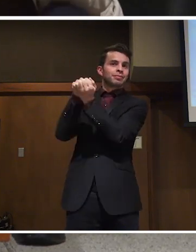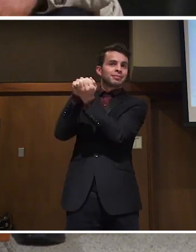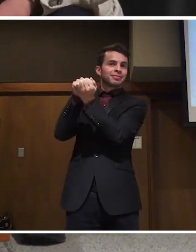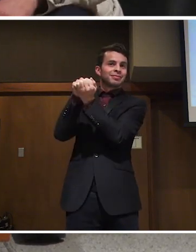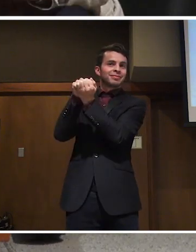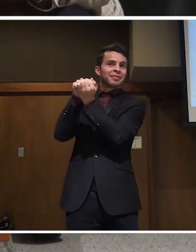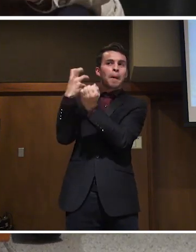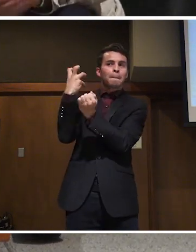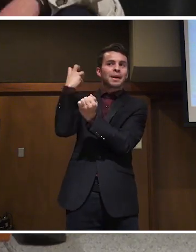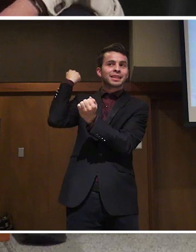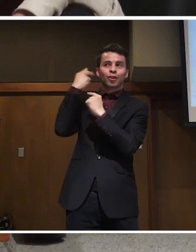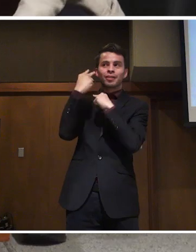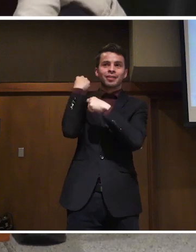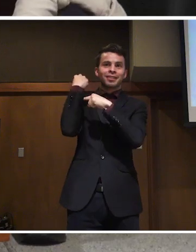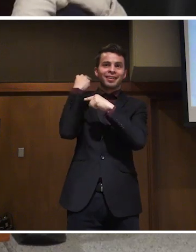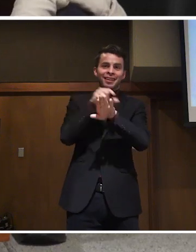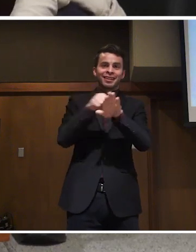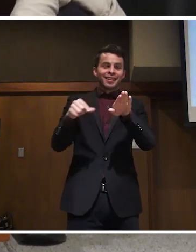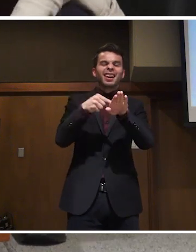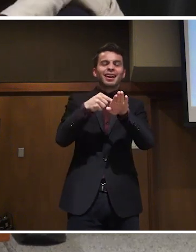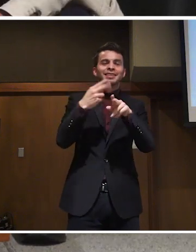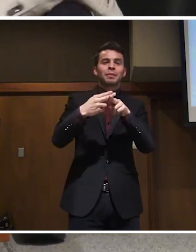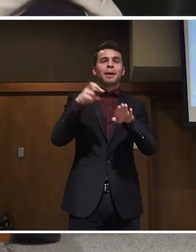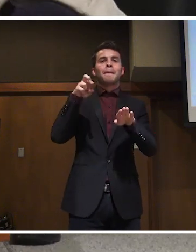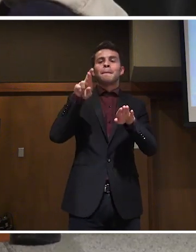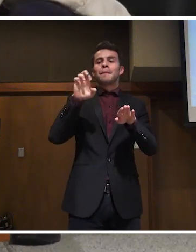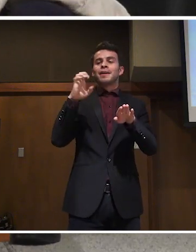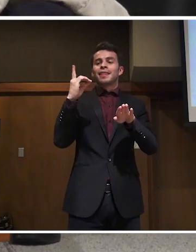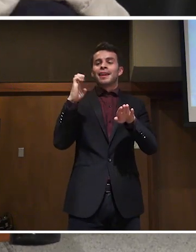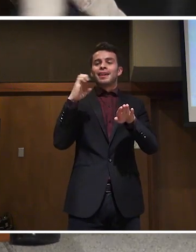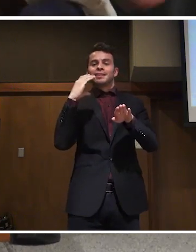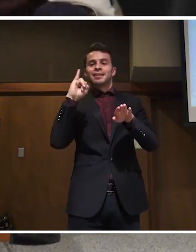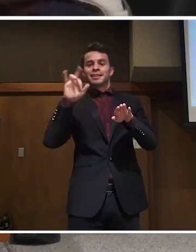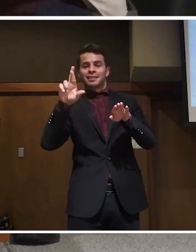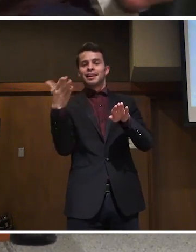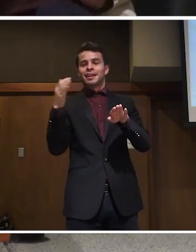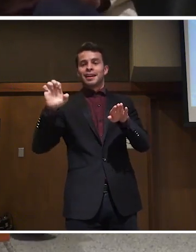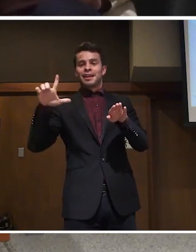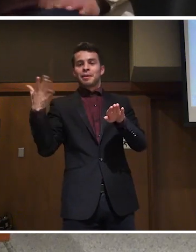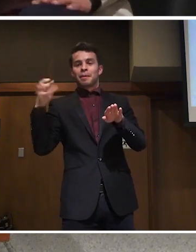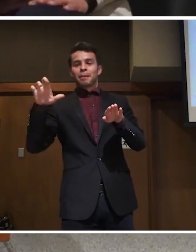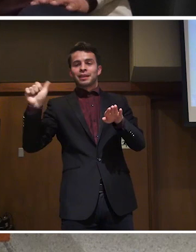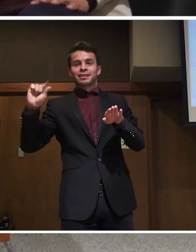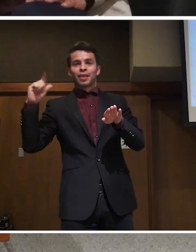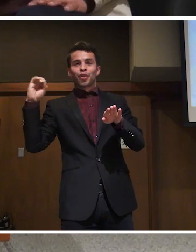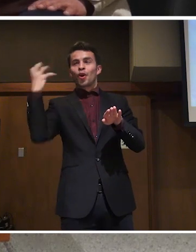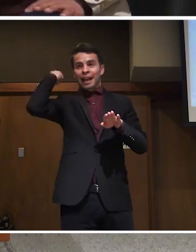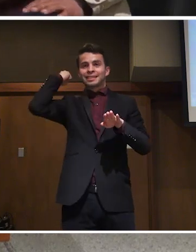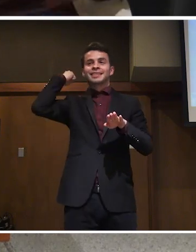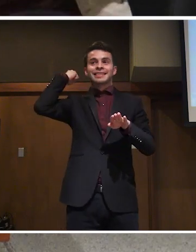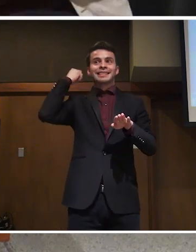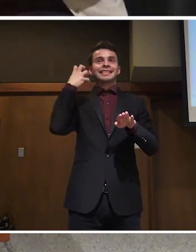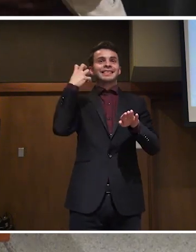sirvió muchísimo para mi formación como historiador. Entonces, bueno, yo creo que ya vamos a